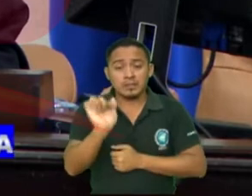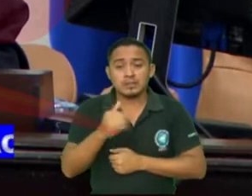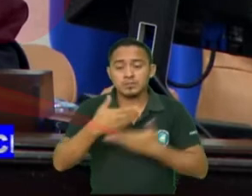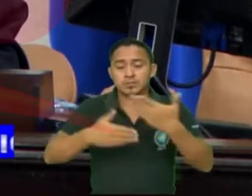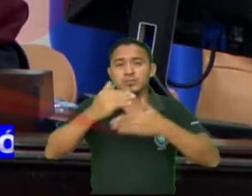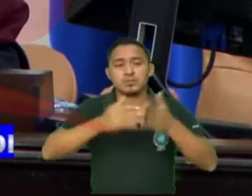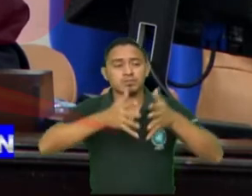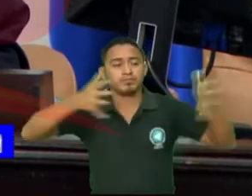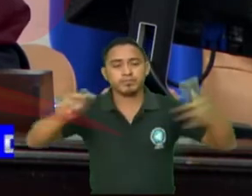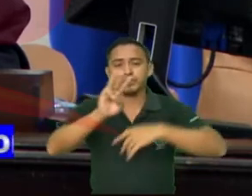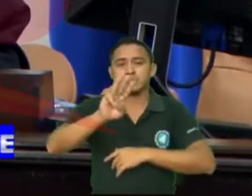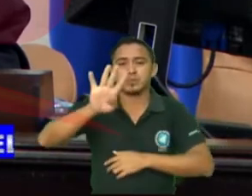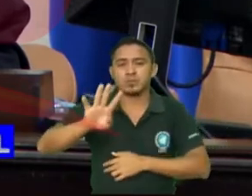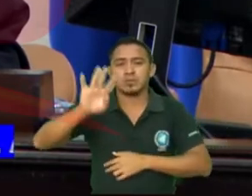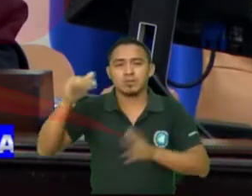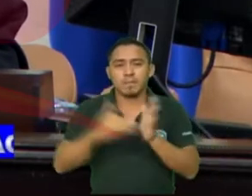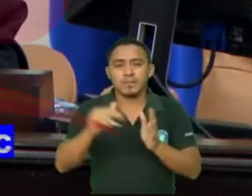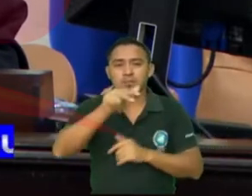de